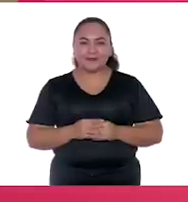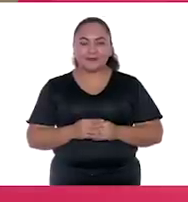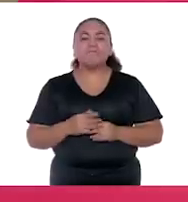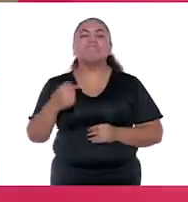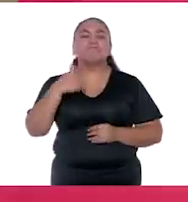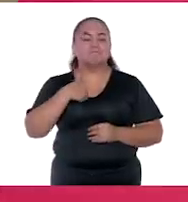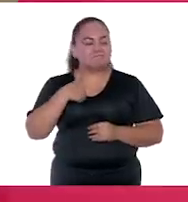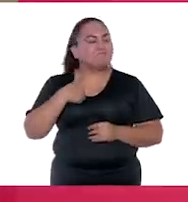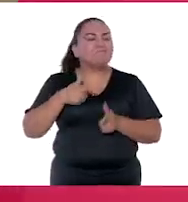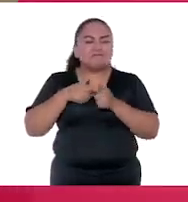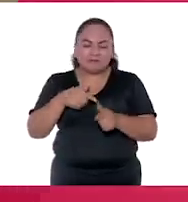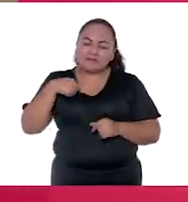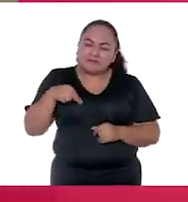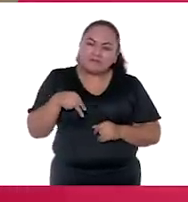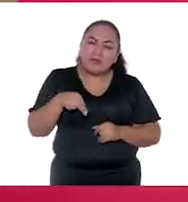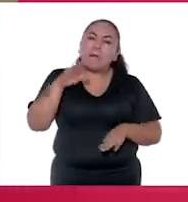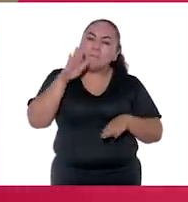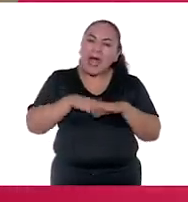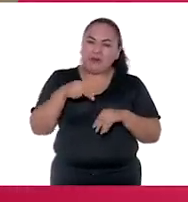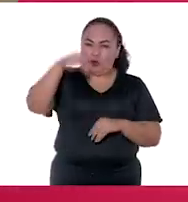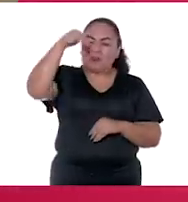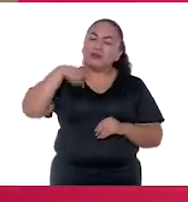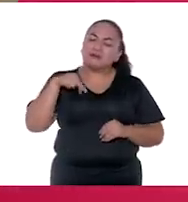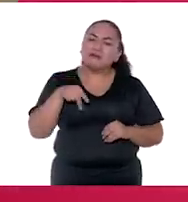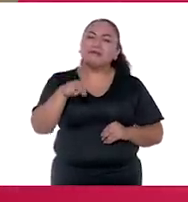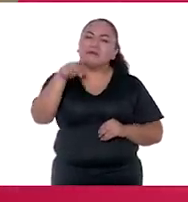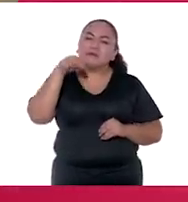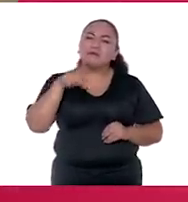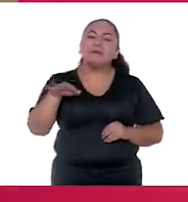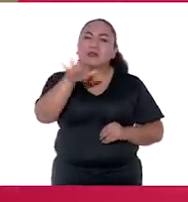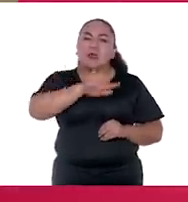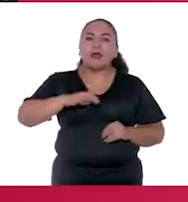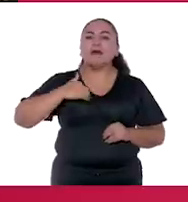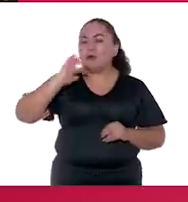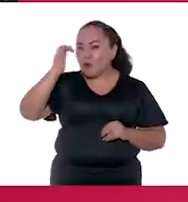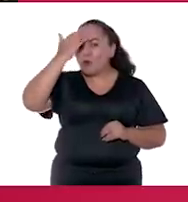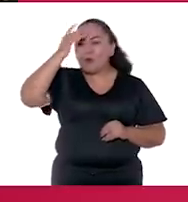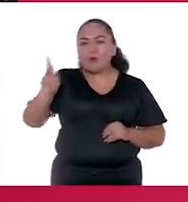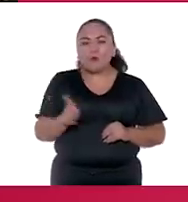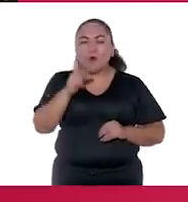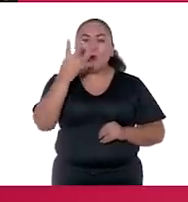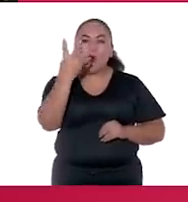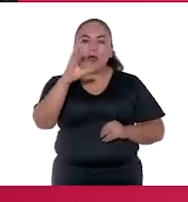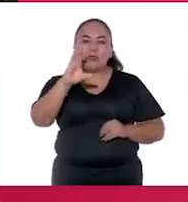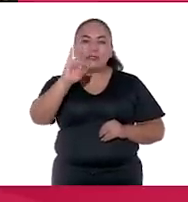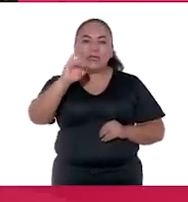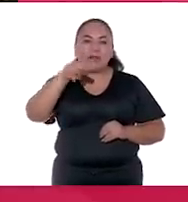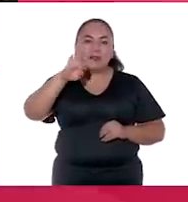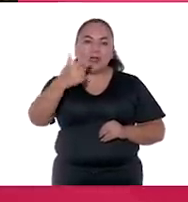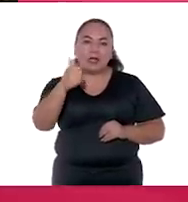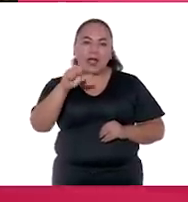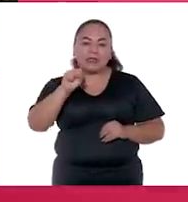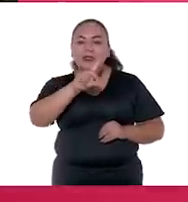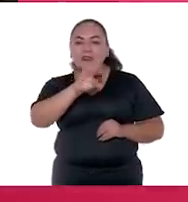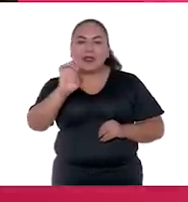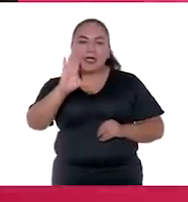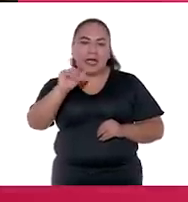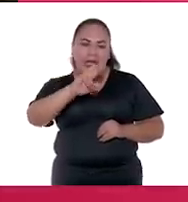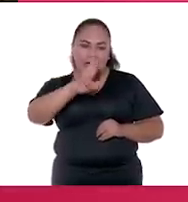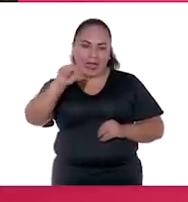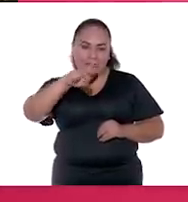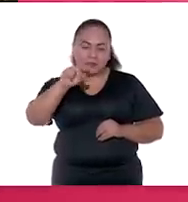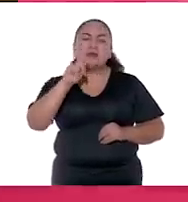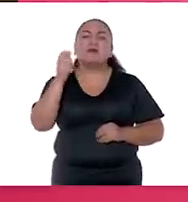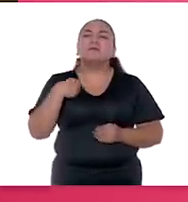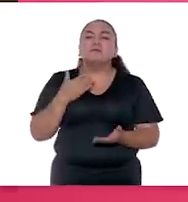Yo sigo mi camino más al norte para visitar Cuatro Ciénegas de Carranza, y una de las primeras cosas que hago es venir al